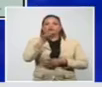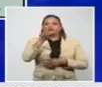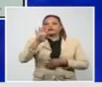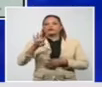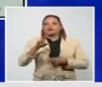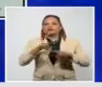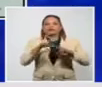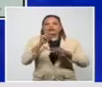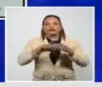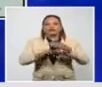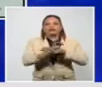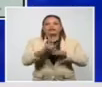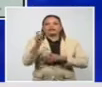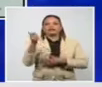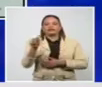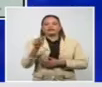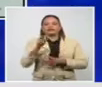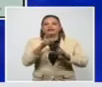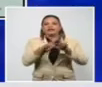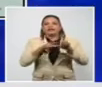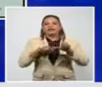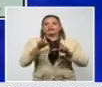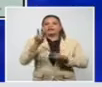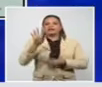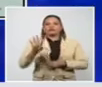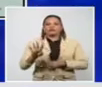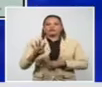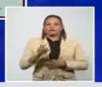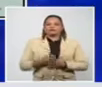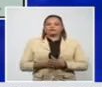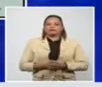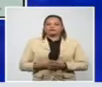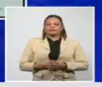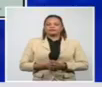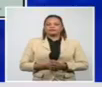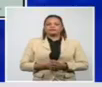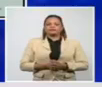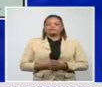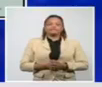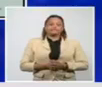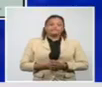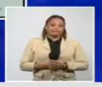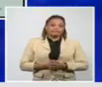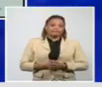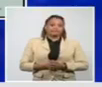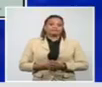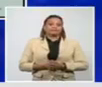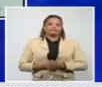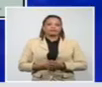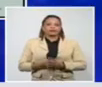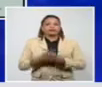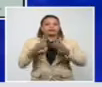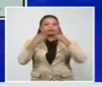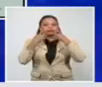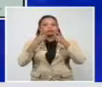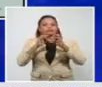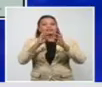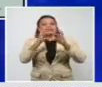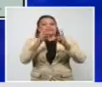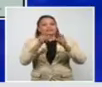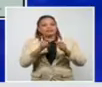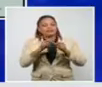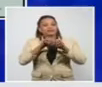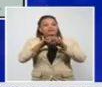del Este 10 y Regla 4. Como ustedes ven, una importante